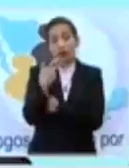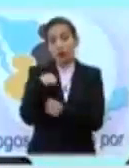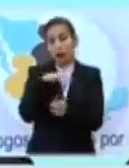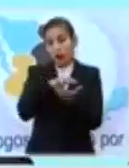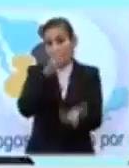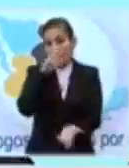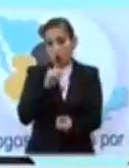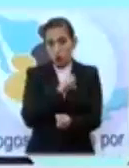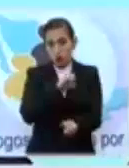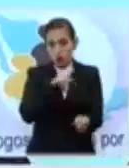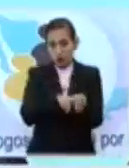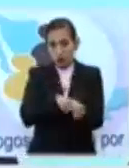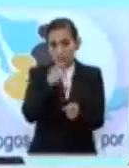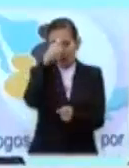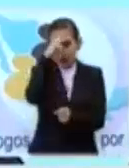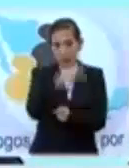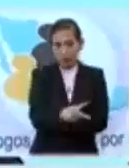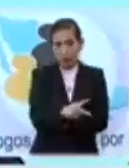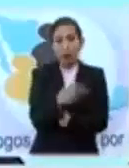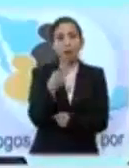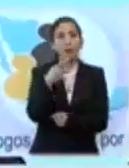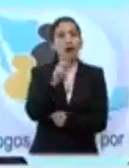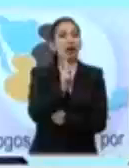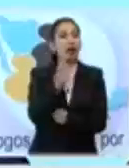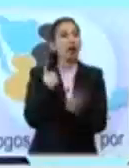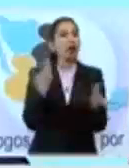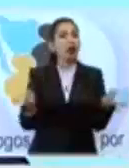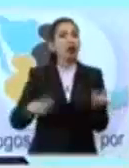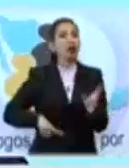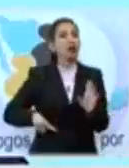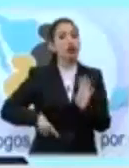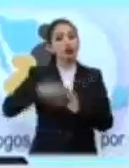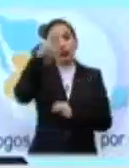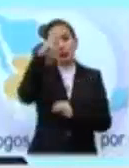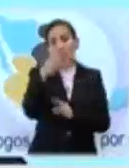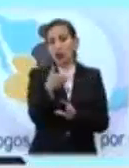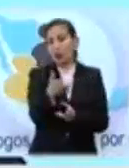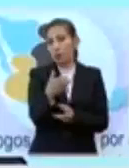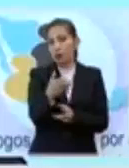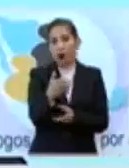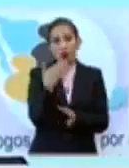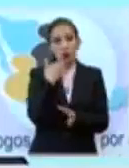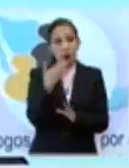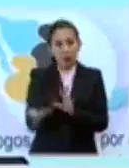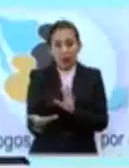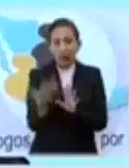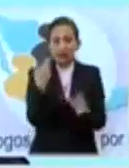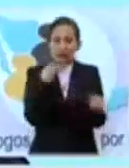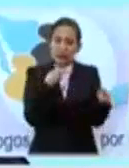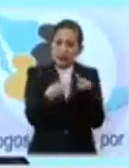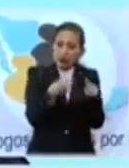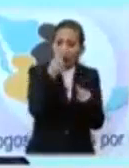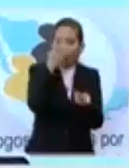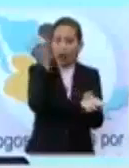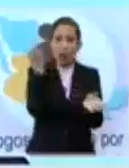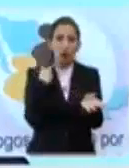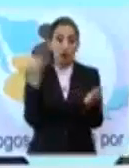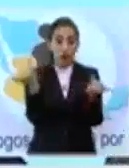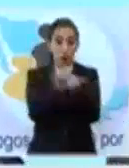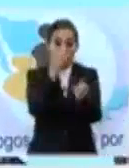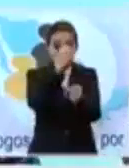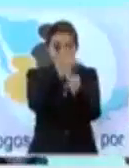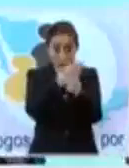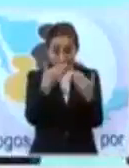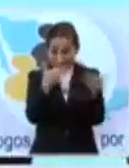no es exclusivo de México, pero el Estado mexicano tampoco ha logrado estructurar una política de igualdad de oportunidades